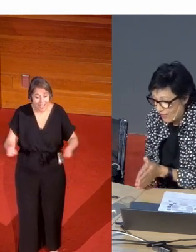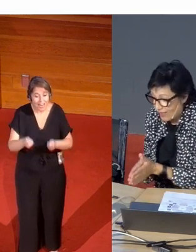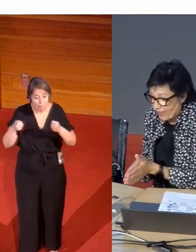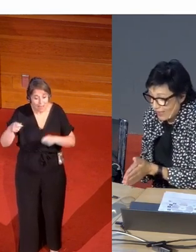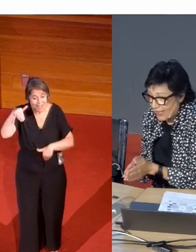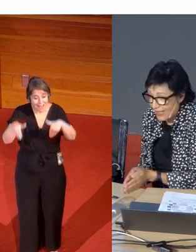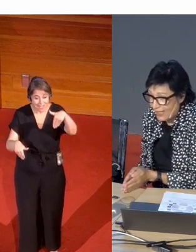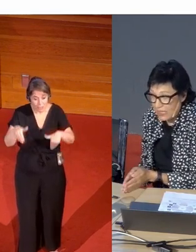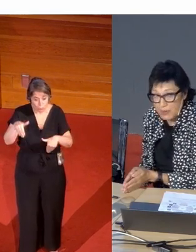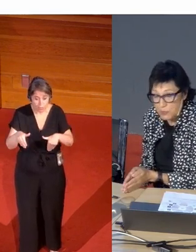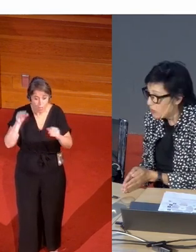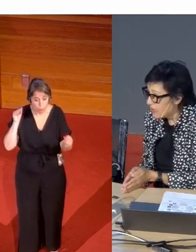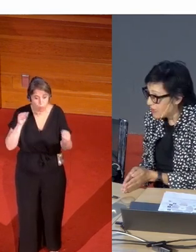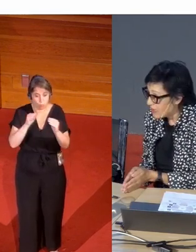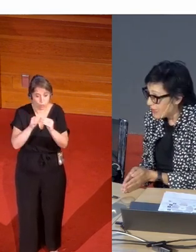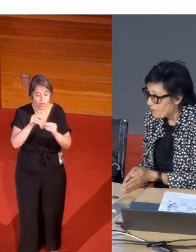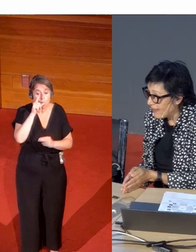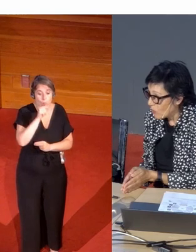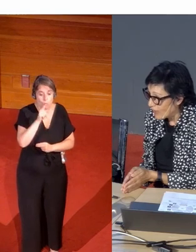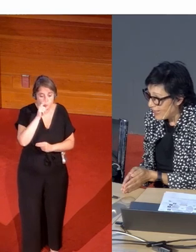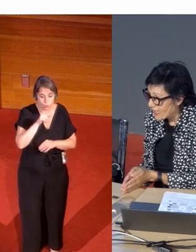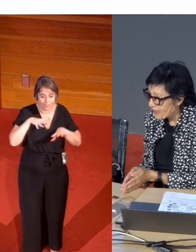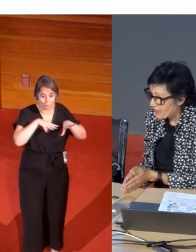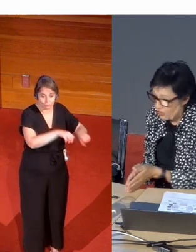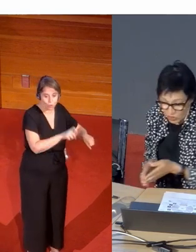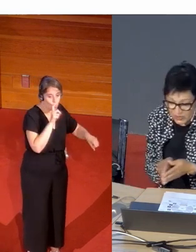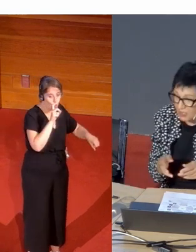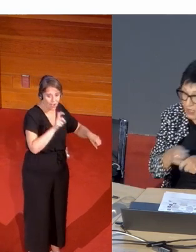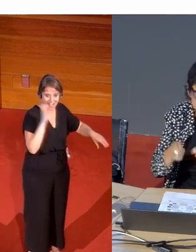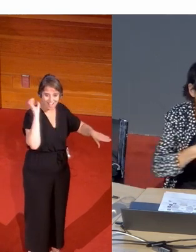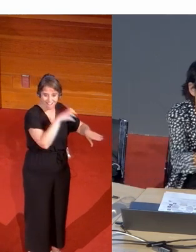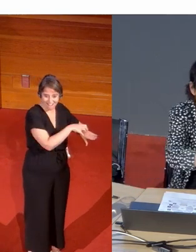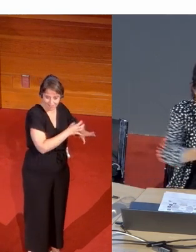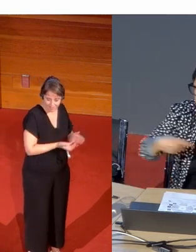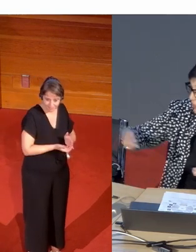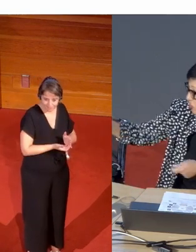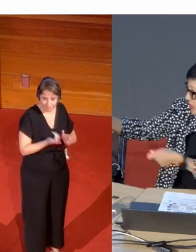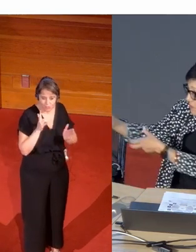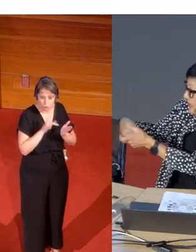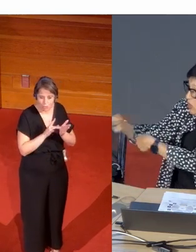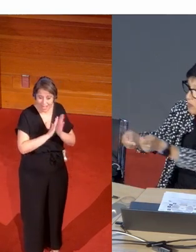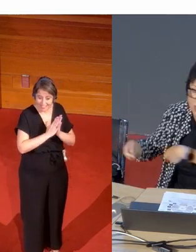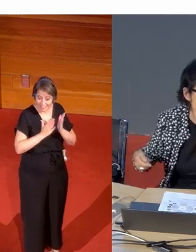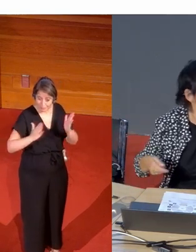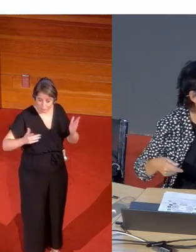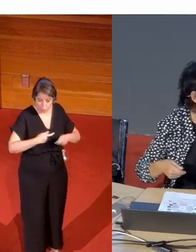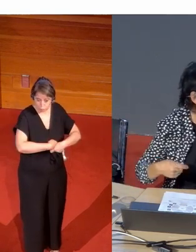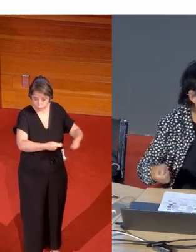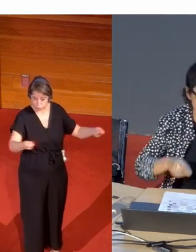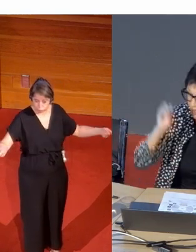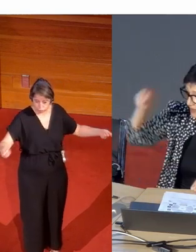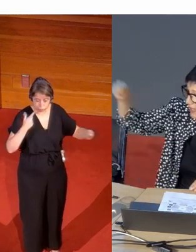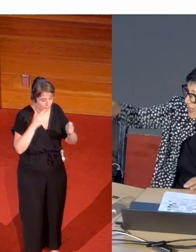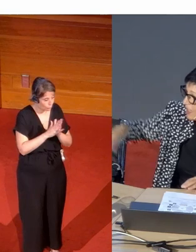electoral eh Putin invade Ucrania y entonces había unos trípticos de que reparten los políticos en